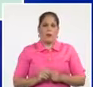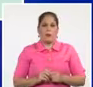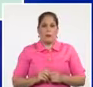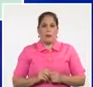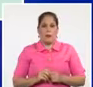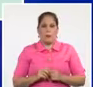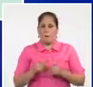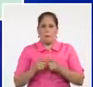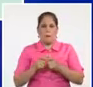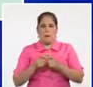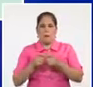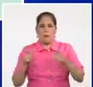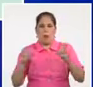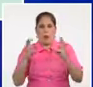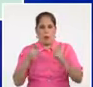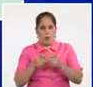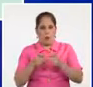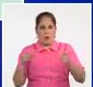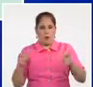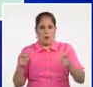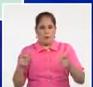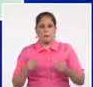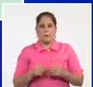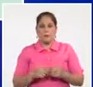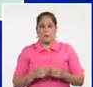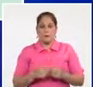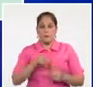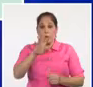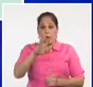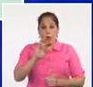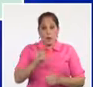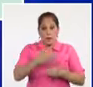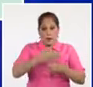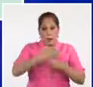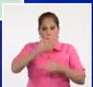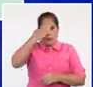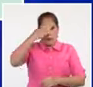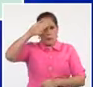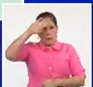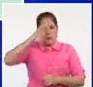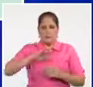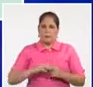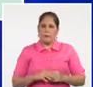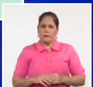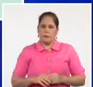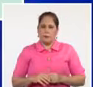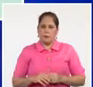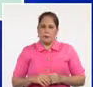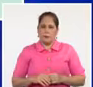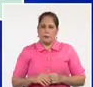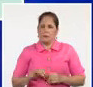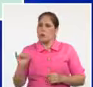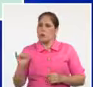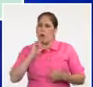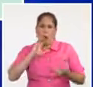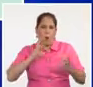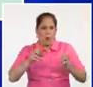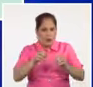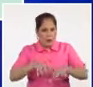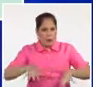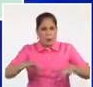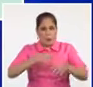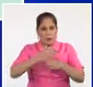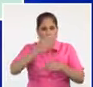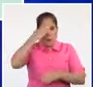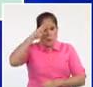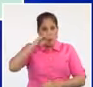mayor número de eventos, 40 Santiago de Cuba, introducen la complejidad,